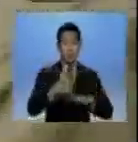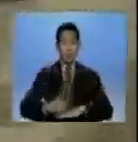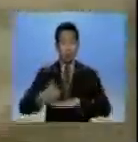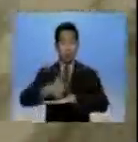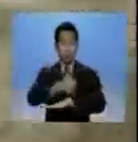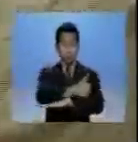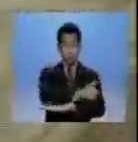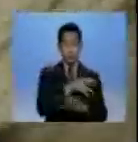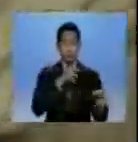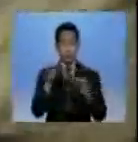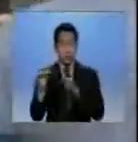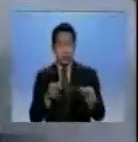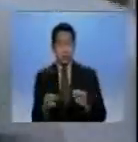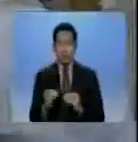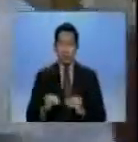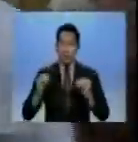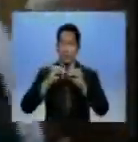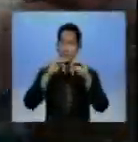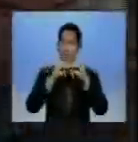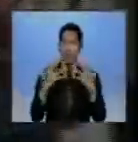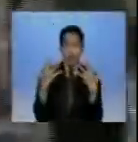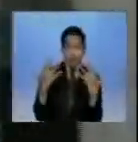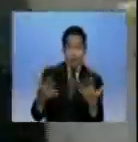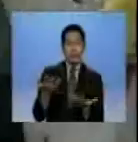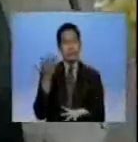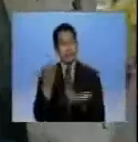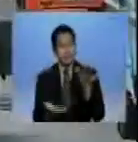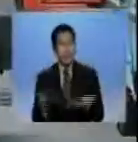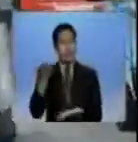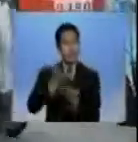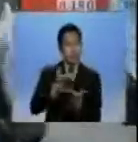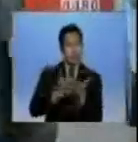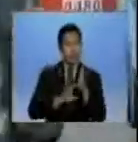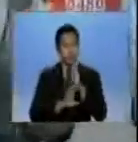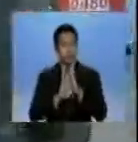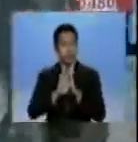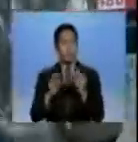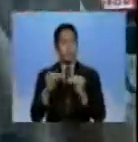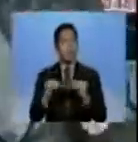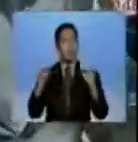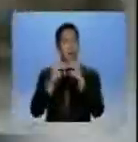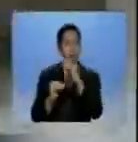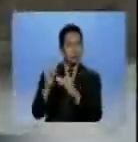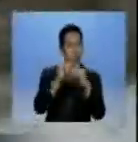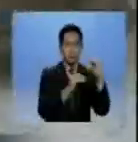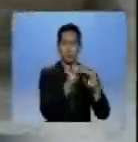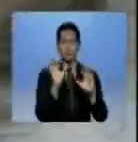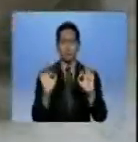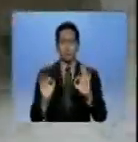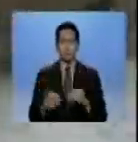que se desarrollarán más obras en caso de que la economía del país mejore. Silratras Laviña, Cama Noticias.